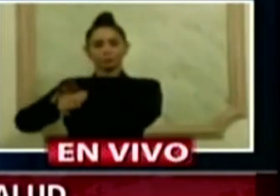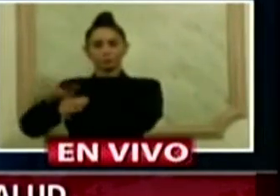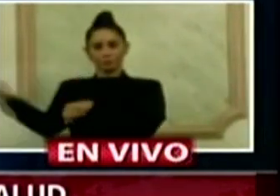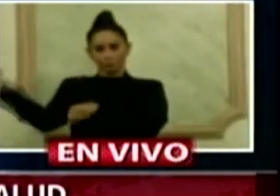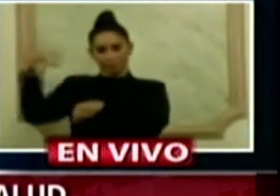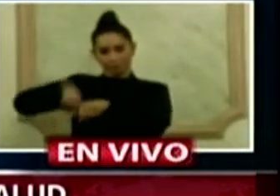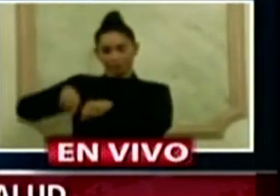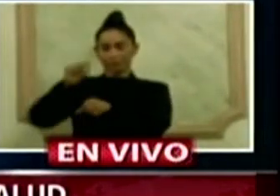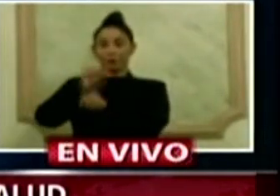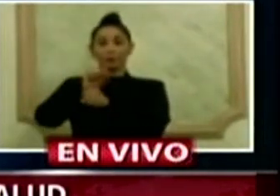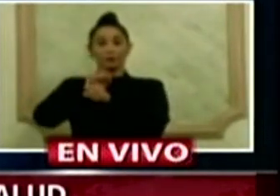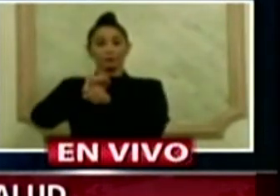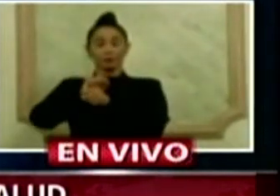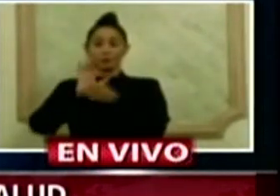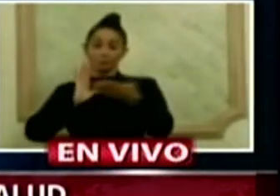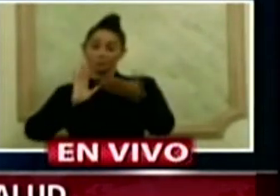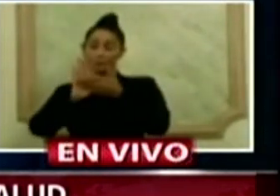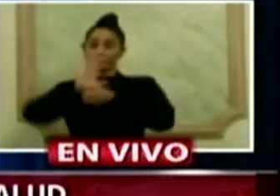pandemia.